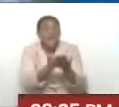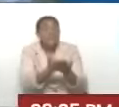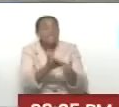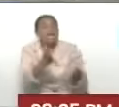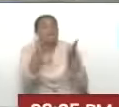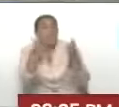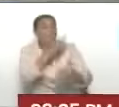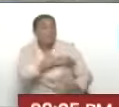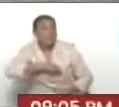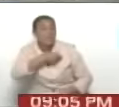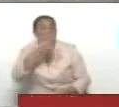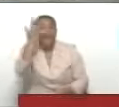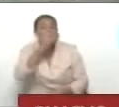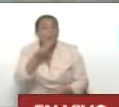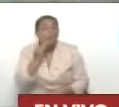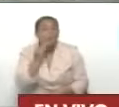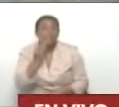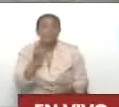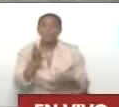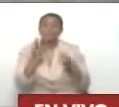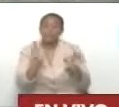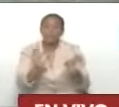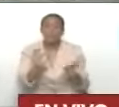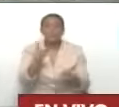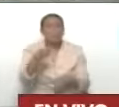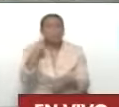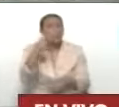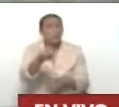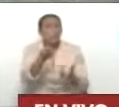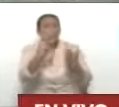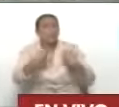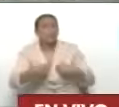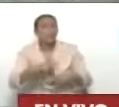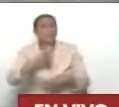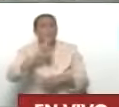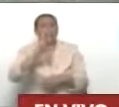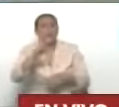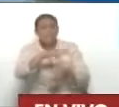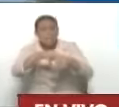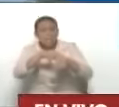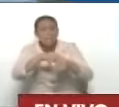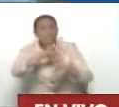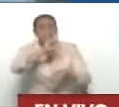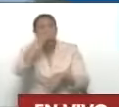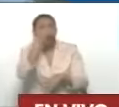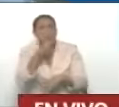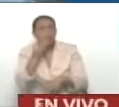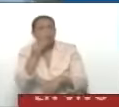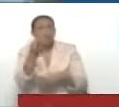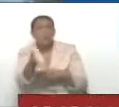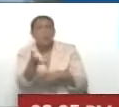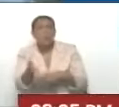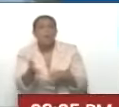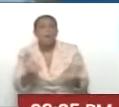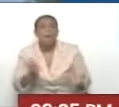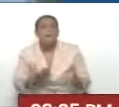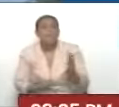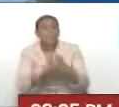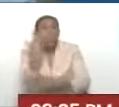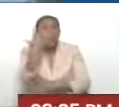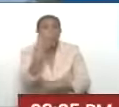en la gran misión Venezuela Joven. Génesis, ¿qué me puedes decir de este primer paso que hemos dado